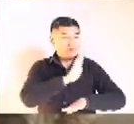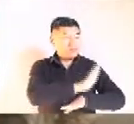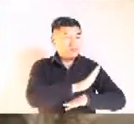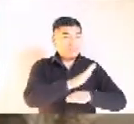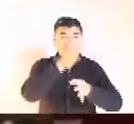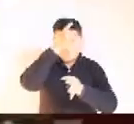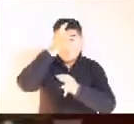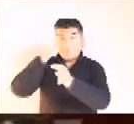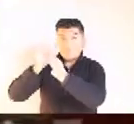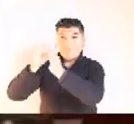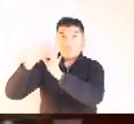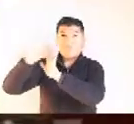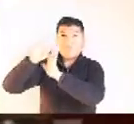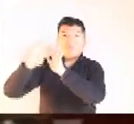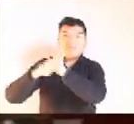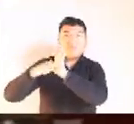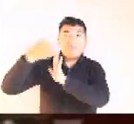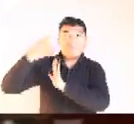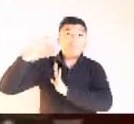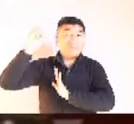a los mandatos de Dios.